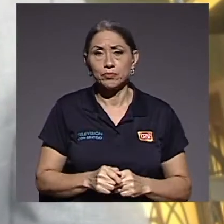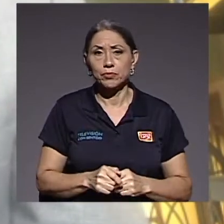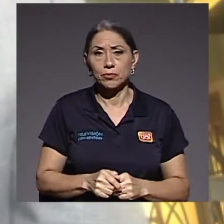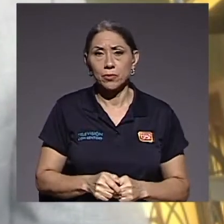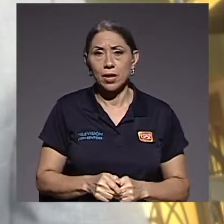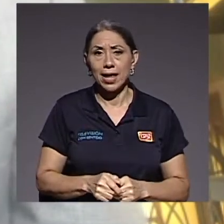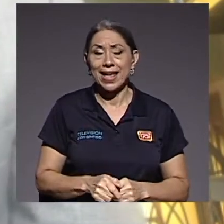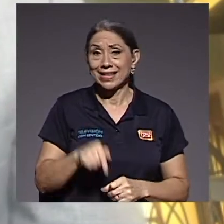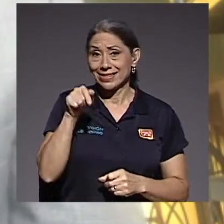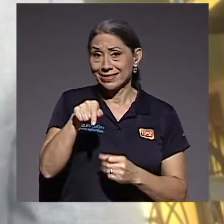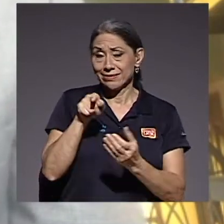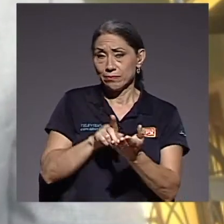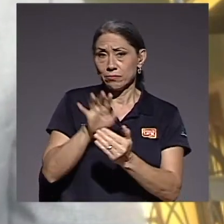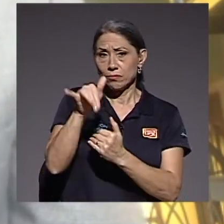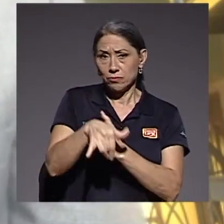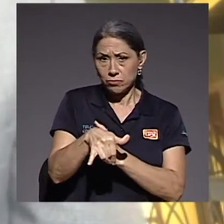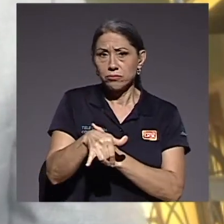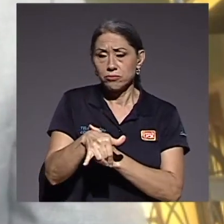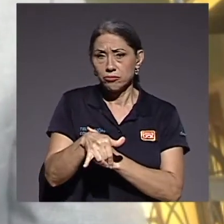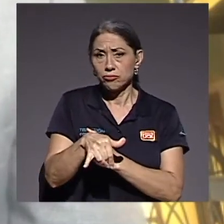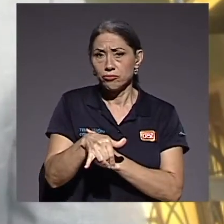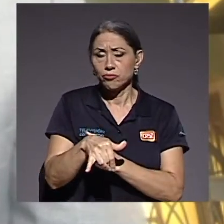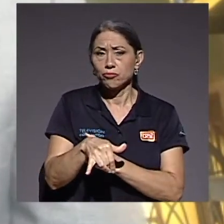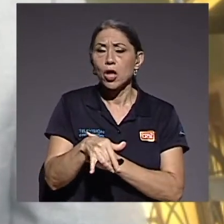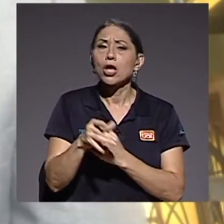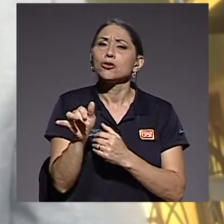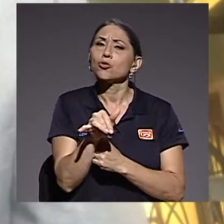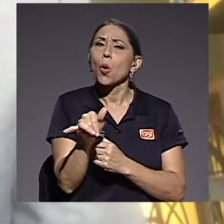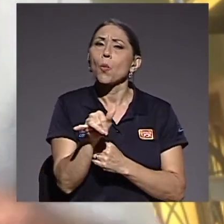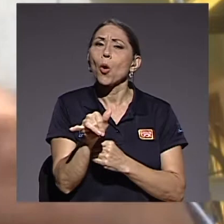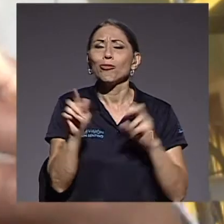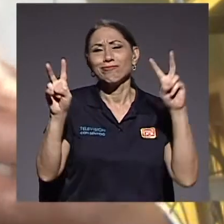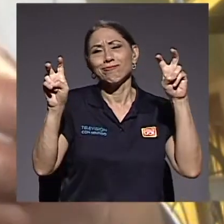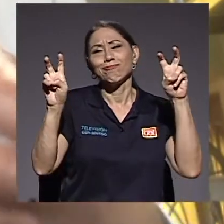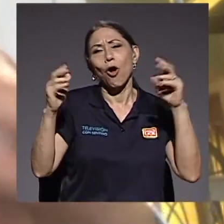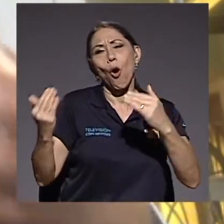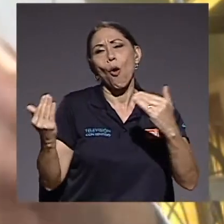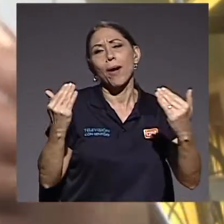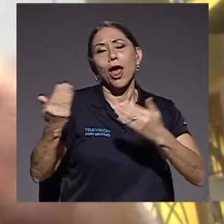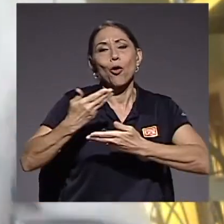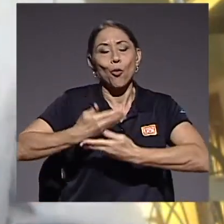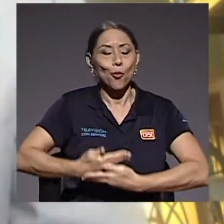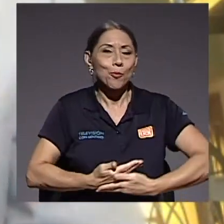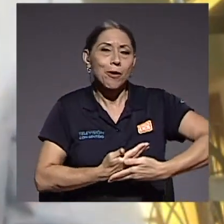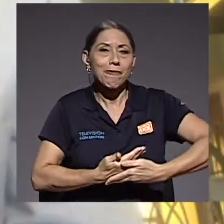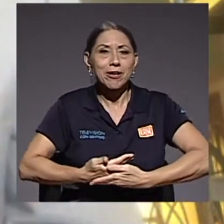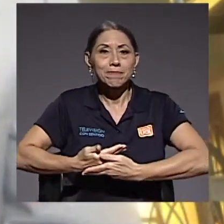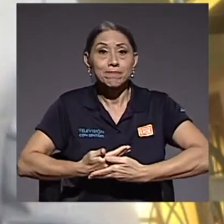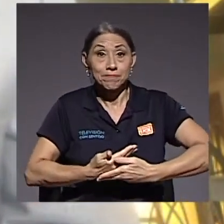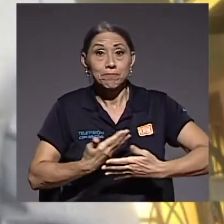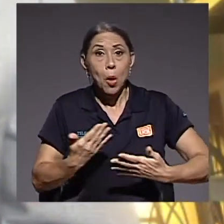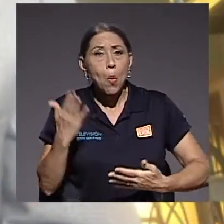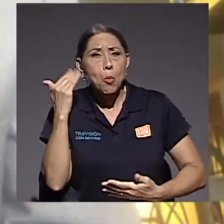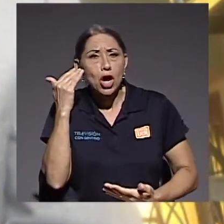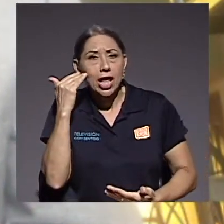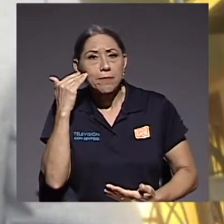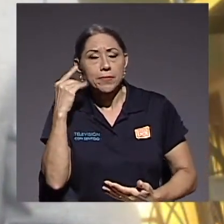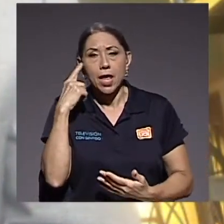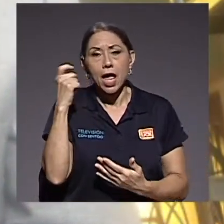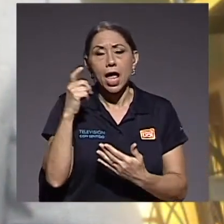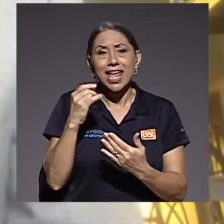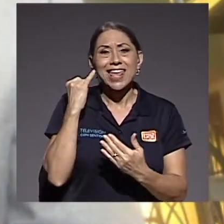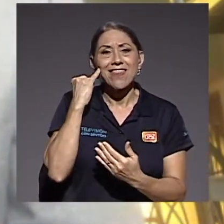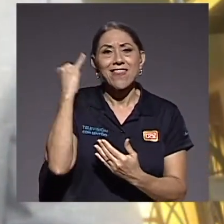que este proyecto es como un bebé. O sea, la idea de hacer un proyecto